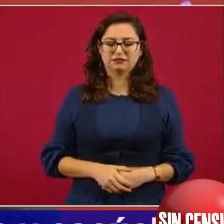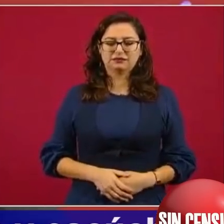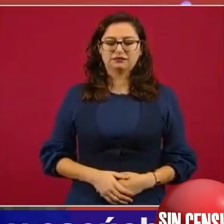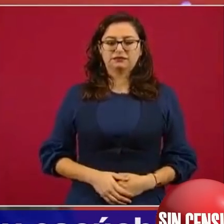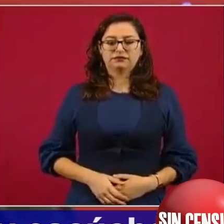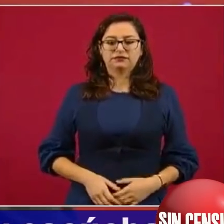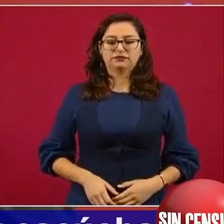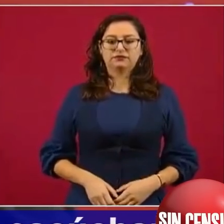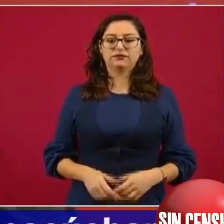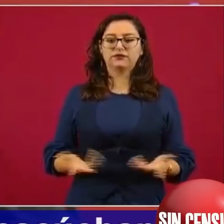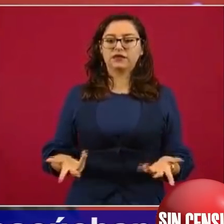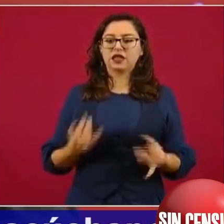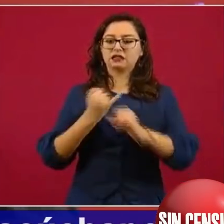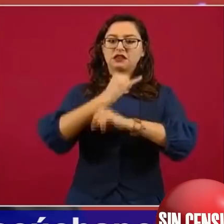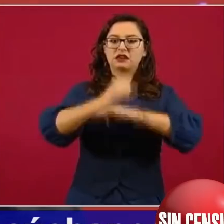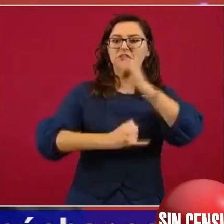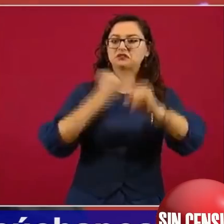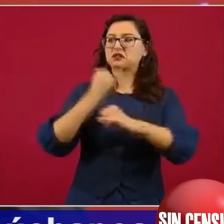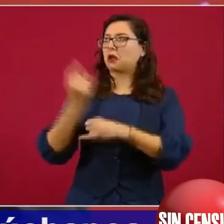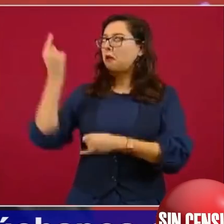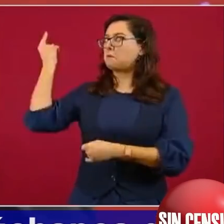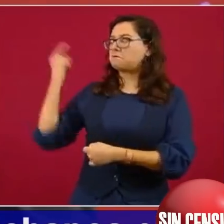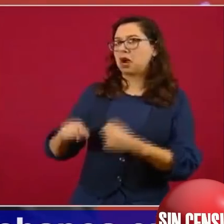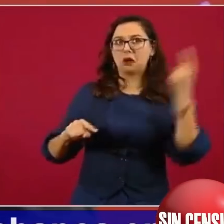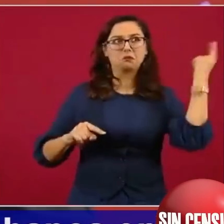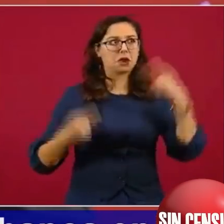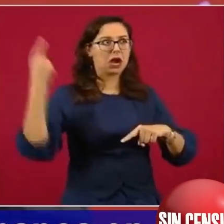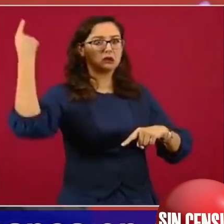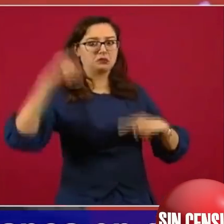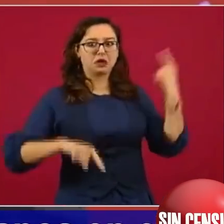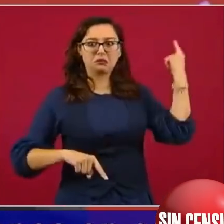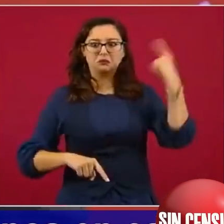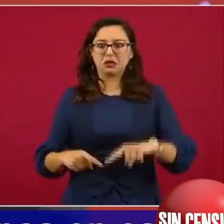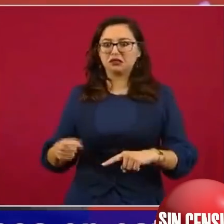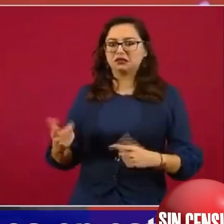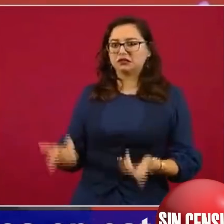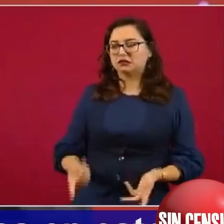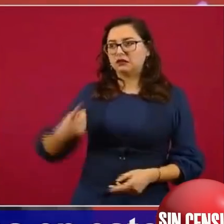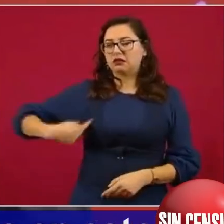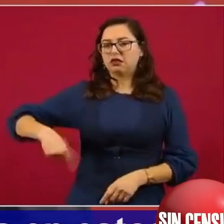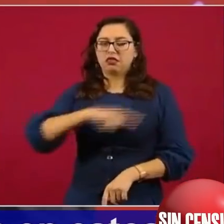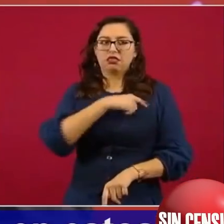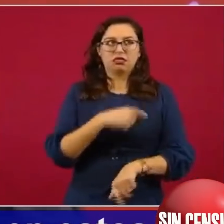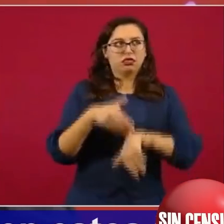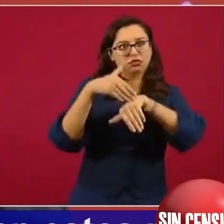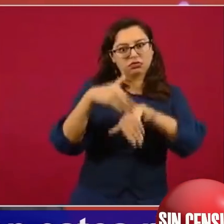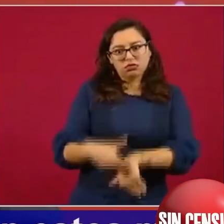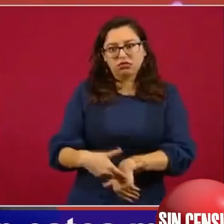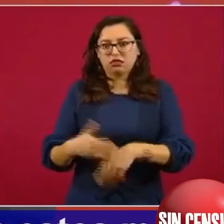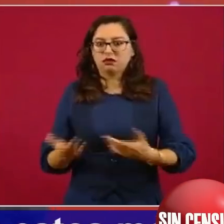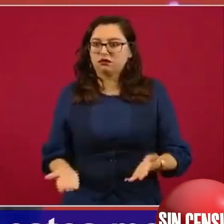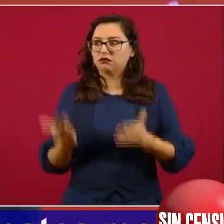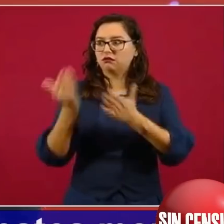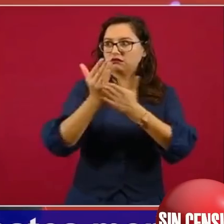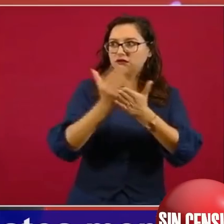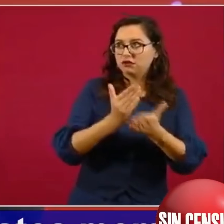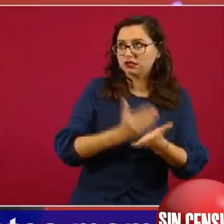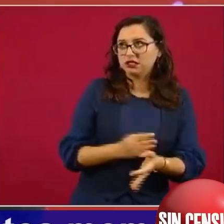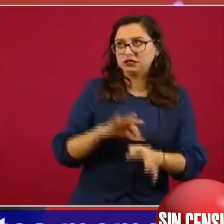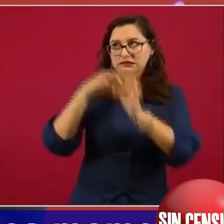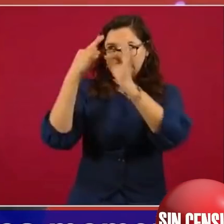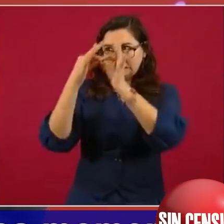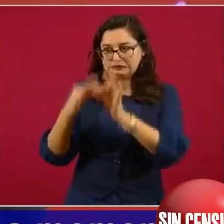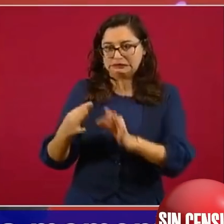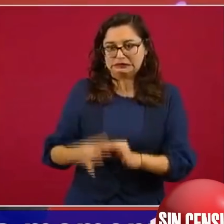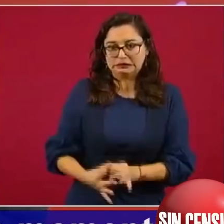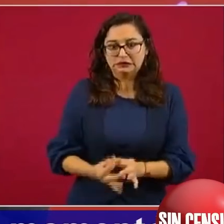a organismos financieros internacionales, y de allá nos mandaban la política económica, y de allá nos mandaban las recetas que